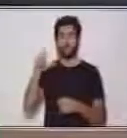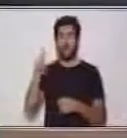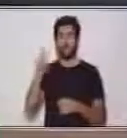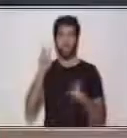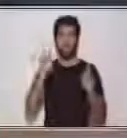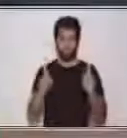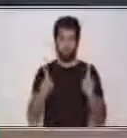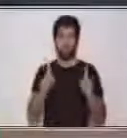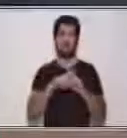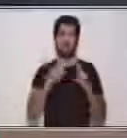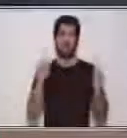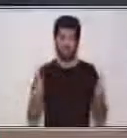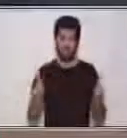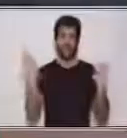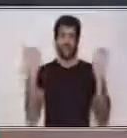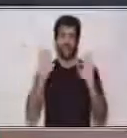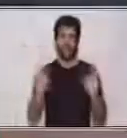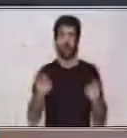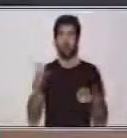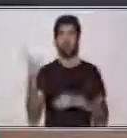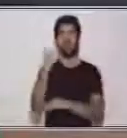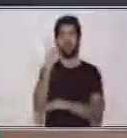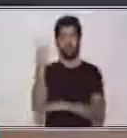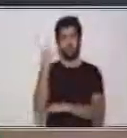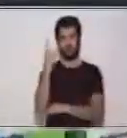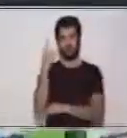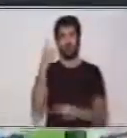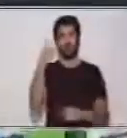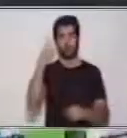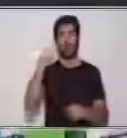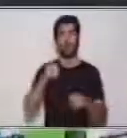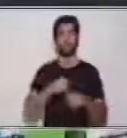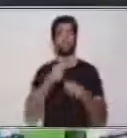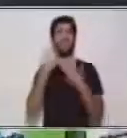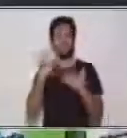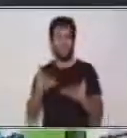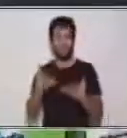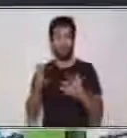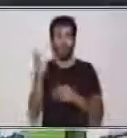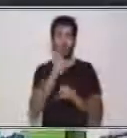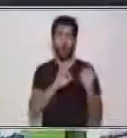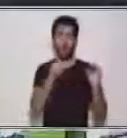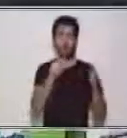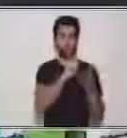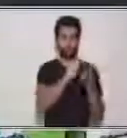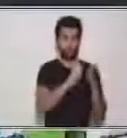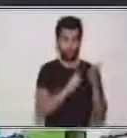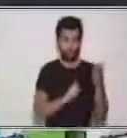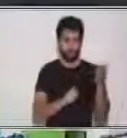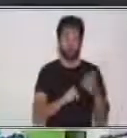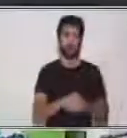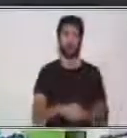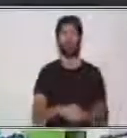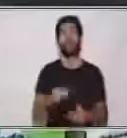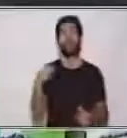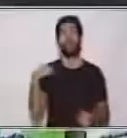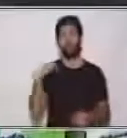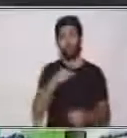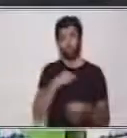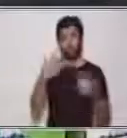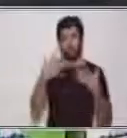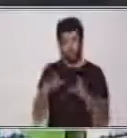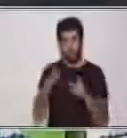de concordancia que son fundamentales en una expresión o en la redacción de un texto. Como lo acabamos